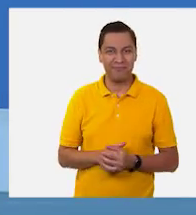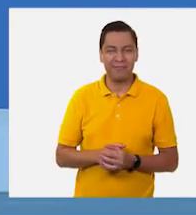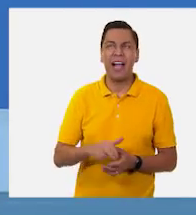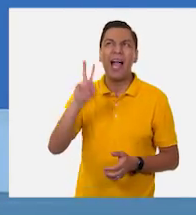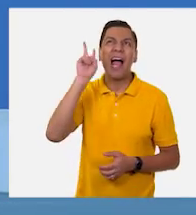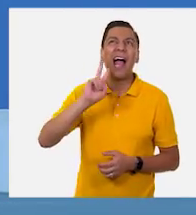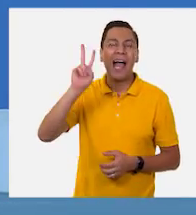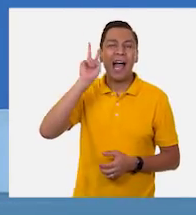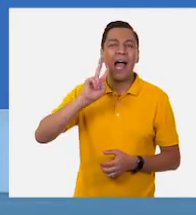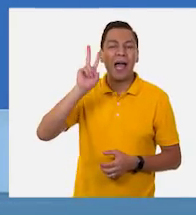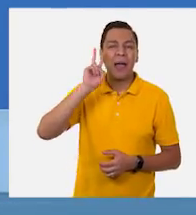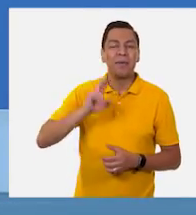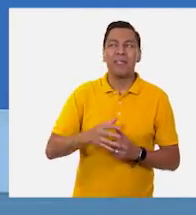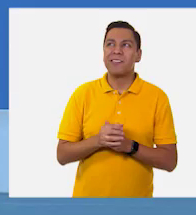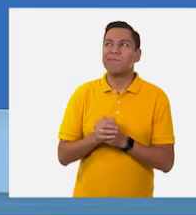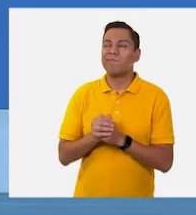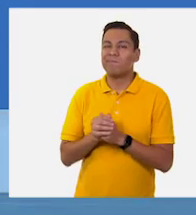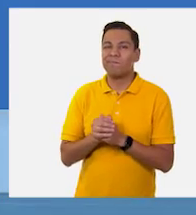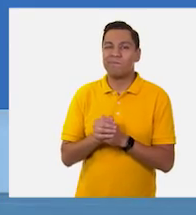A ver...